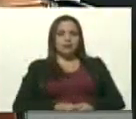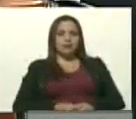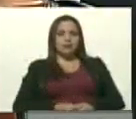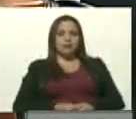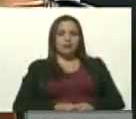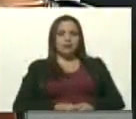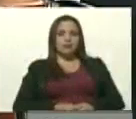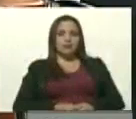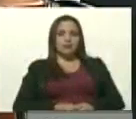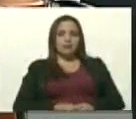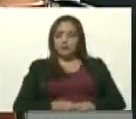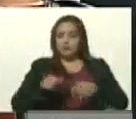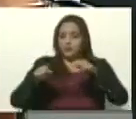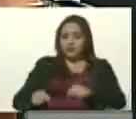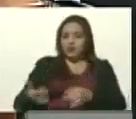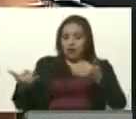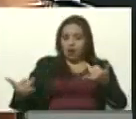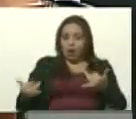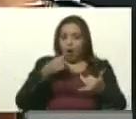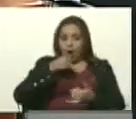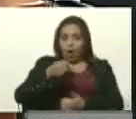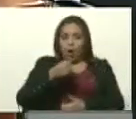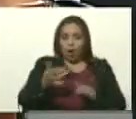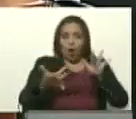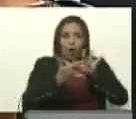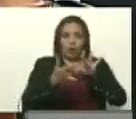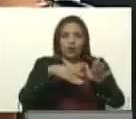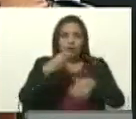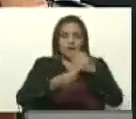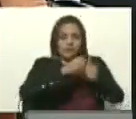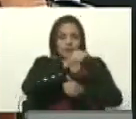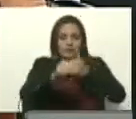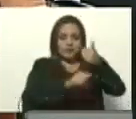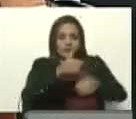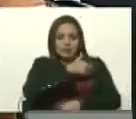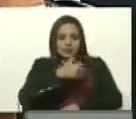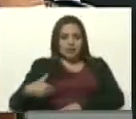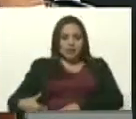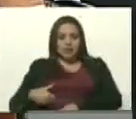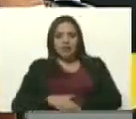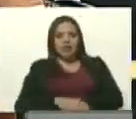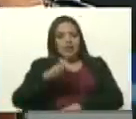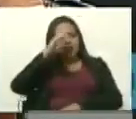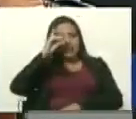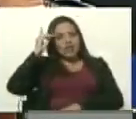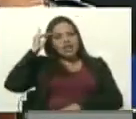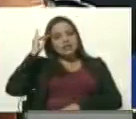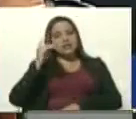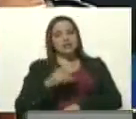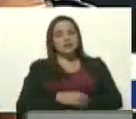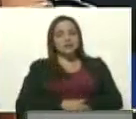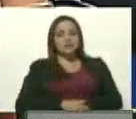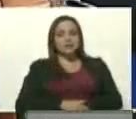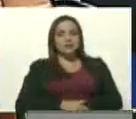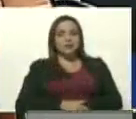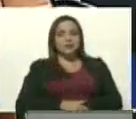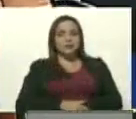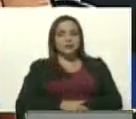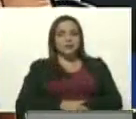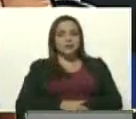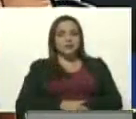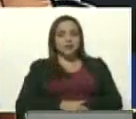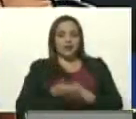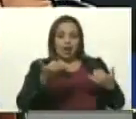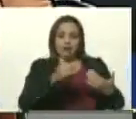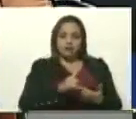Así es, transmitimos a esta hora en vivo y en directo, y es que la vicepresidenta ejecutiva de la República, doctora Delcy Rodríguez, lideró el